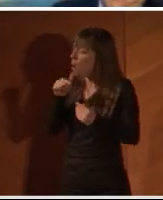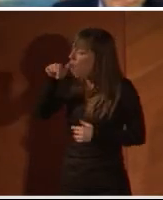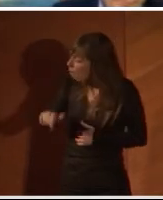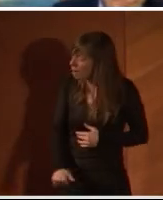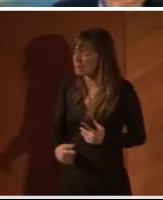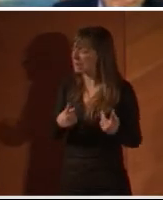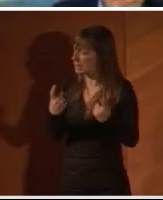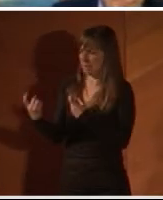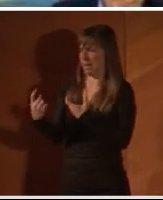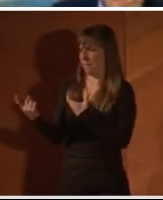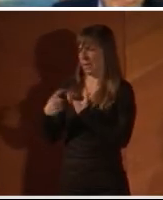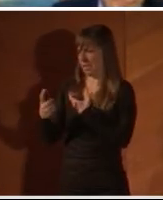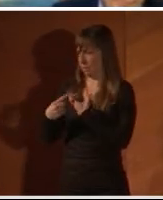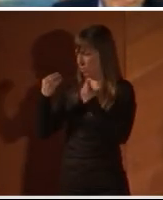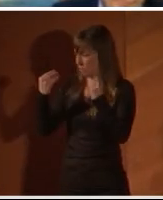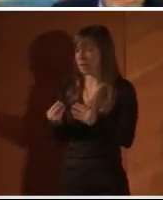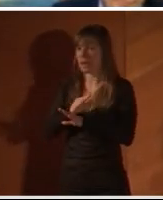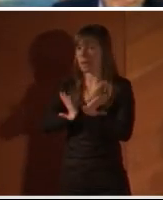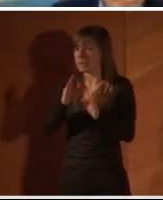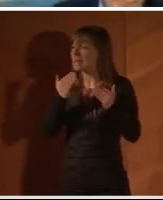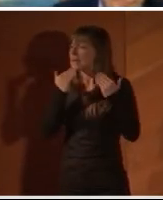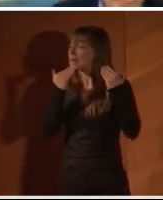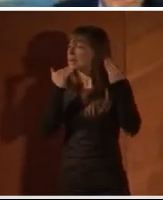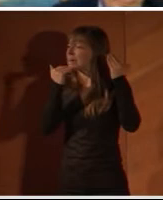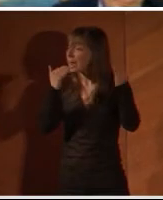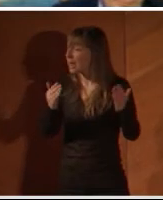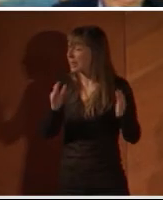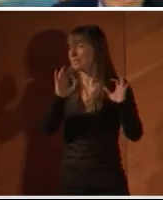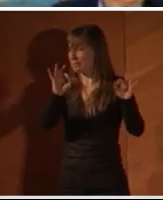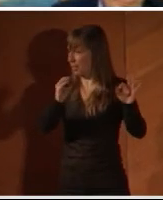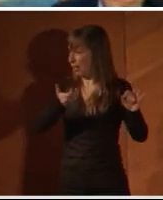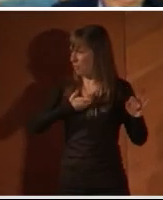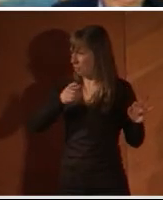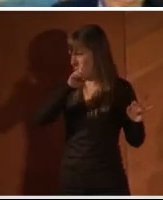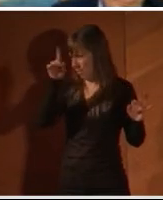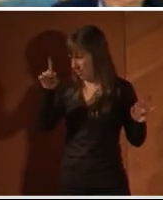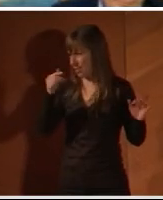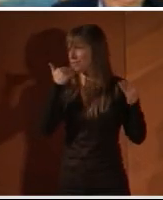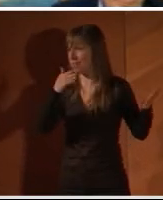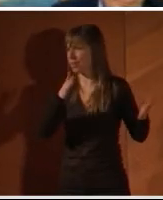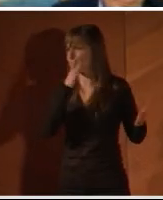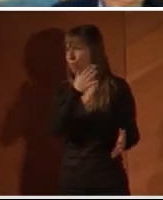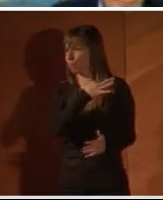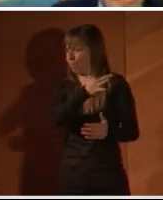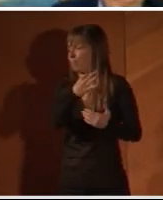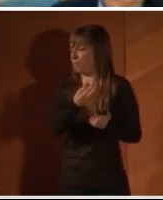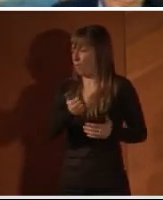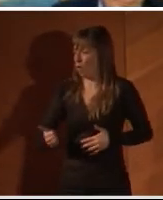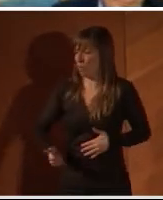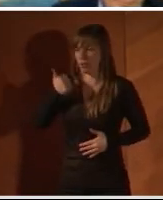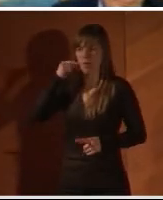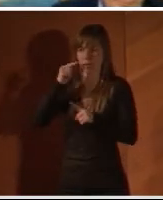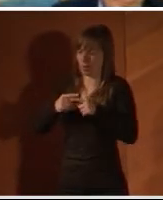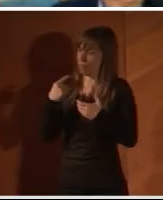se hacen. Así que, bueno, agradecer sobre todo al Ayuntamiento de Madrid que nos haya dado la oportunidad de